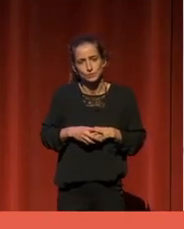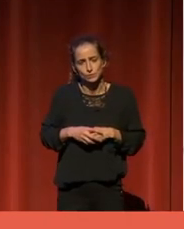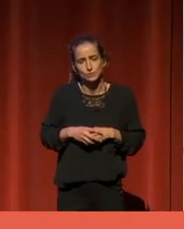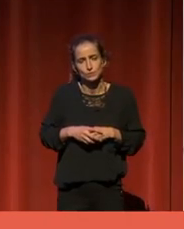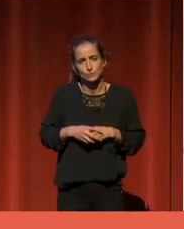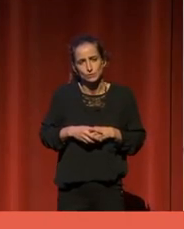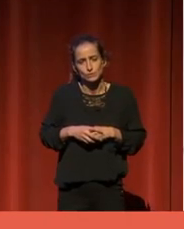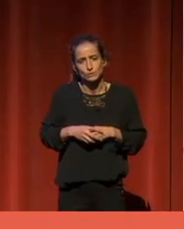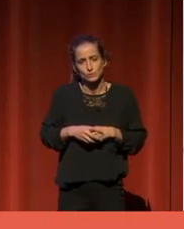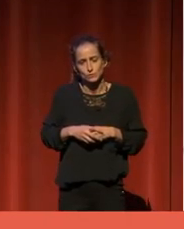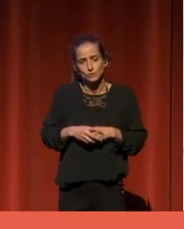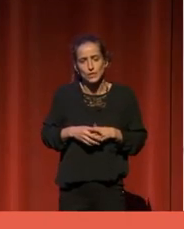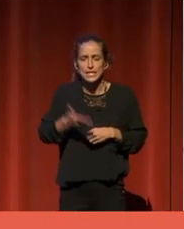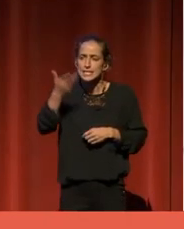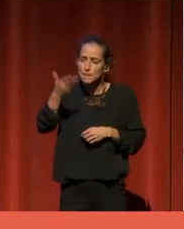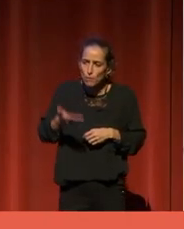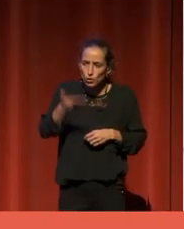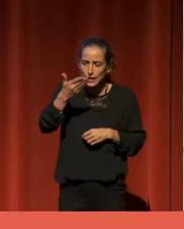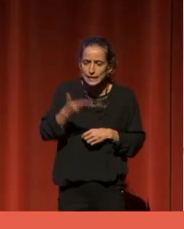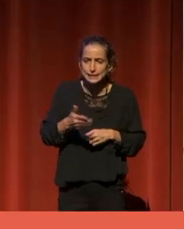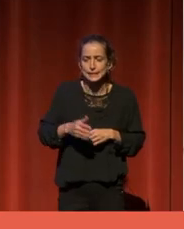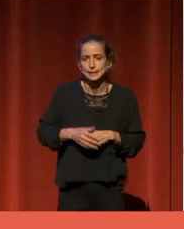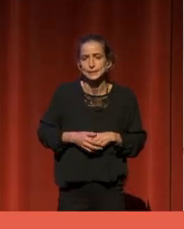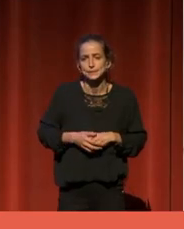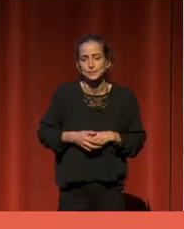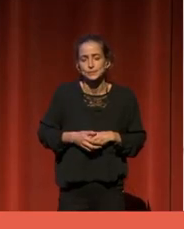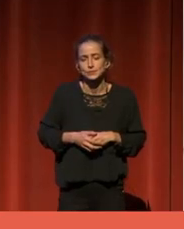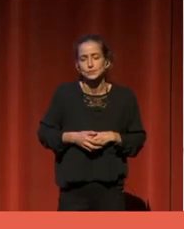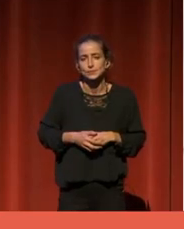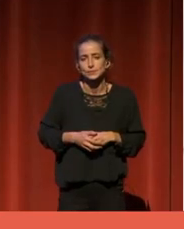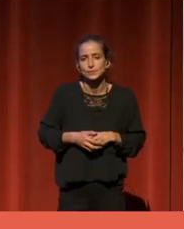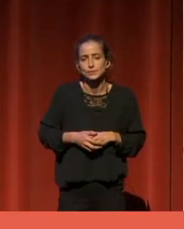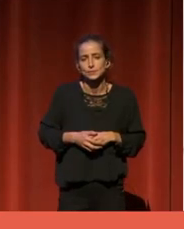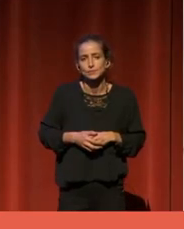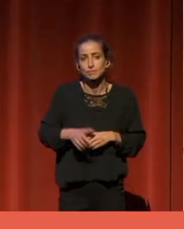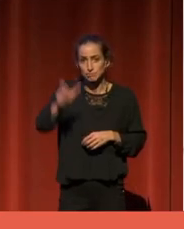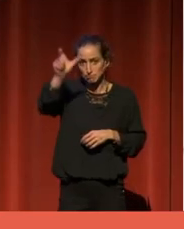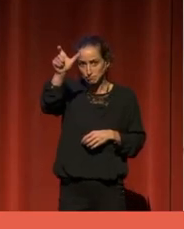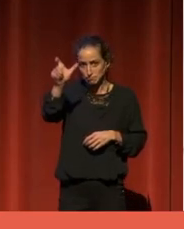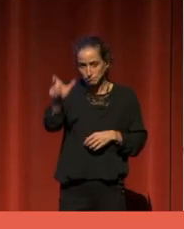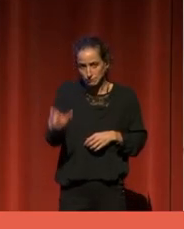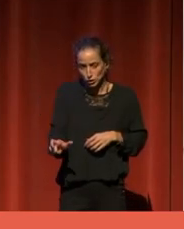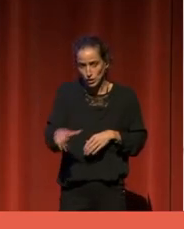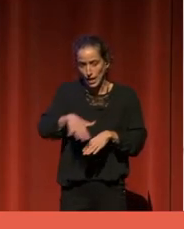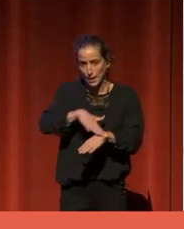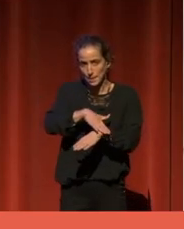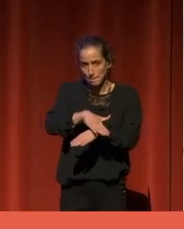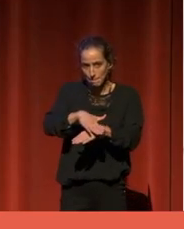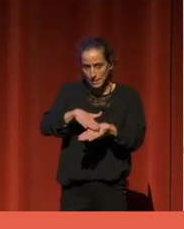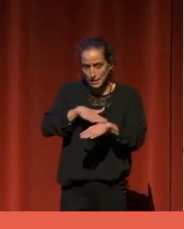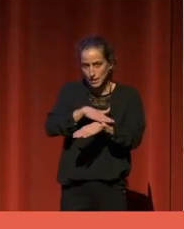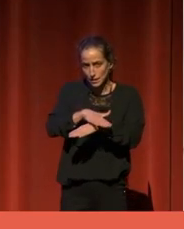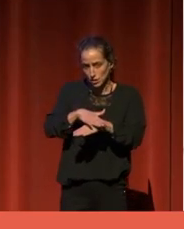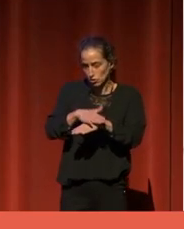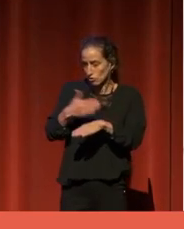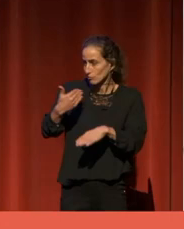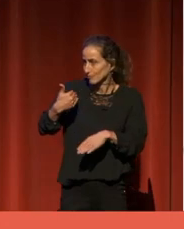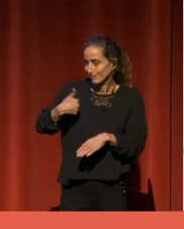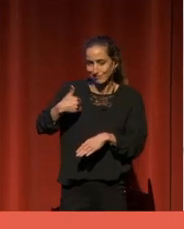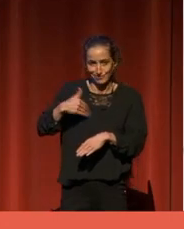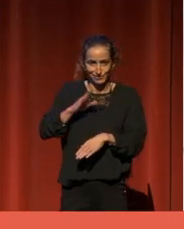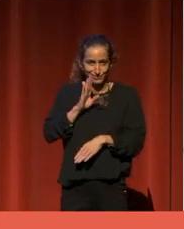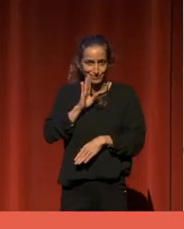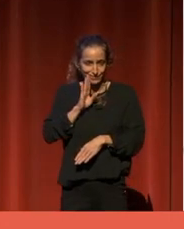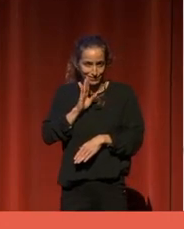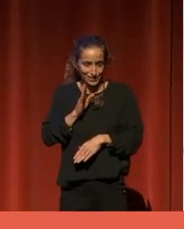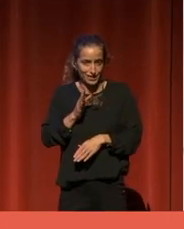finalmente es importante el ministro ya hablado del plan de trabajo